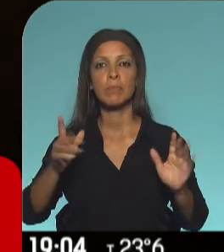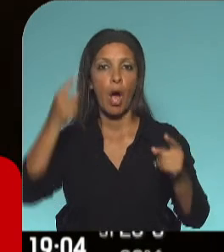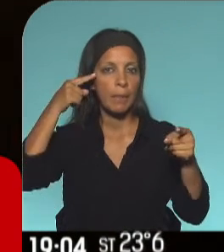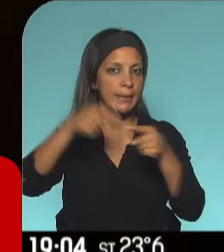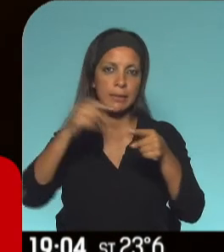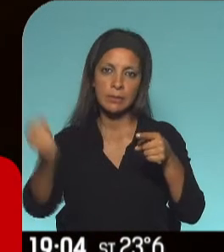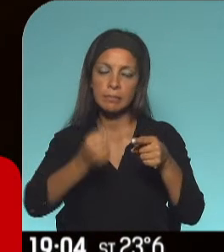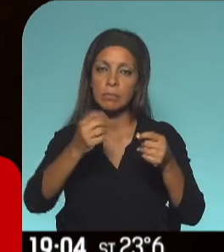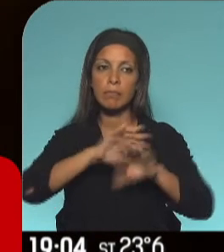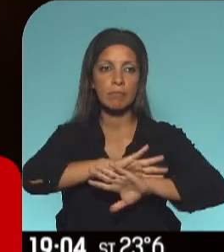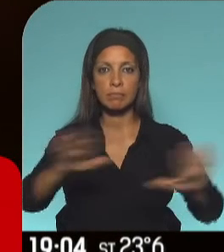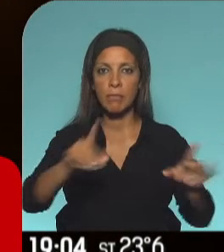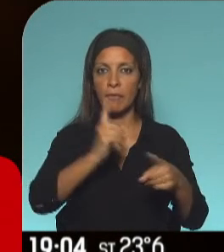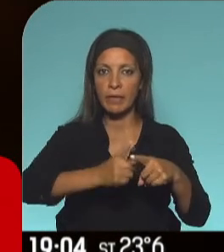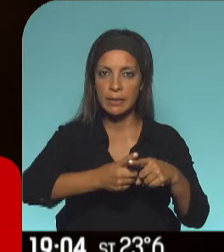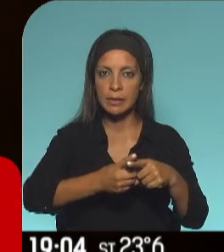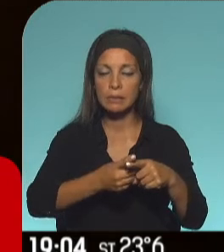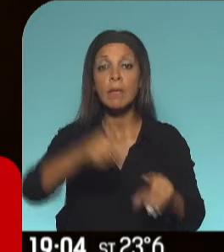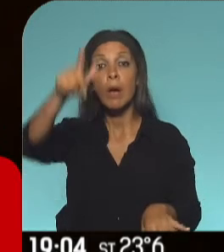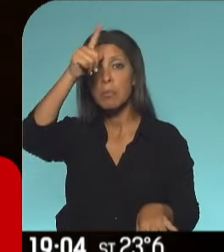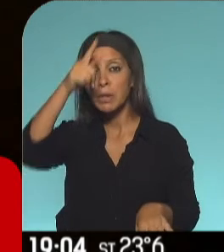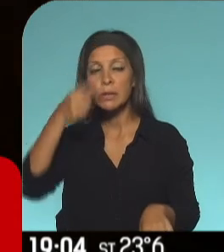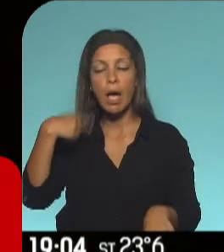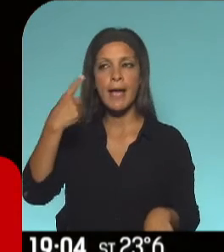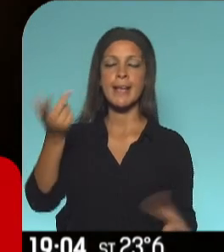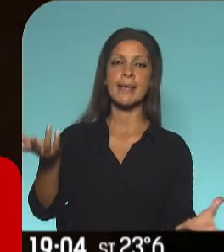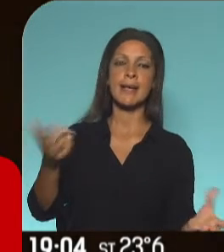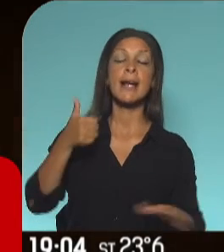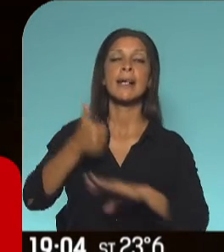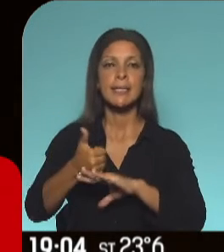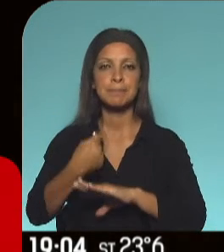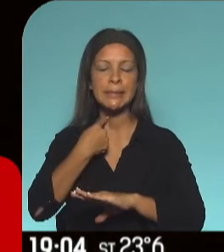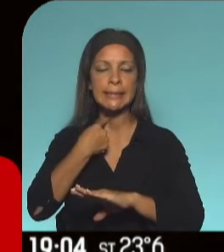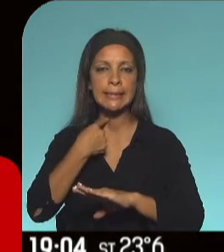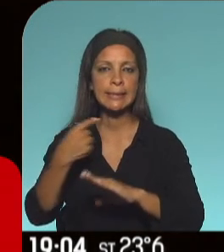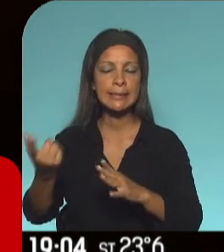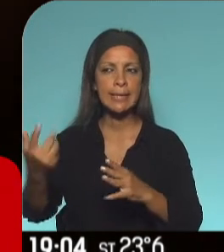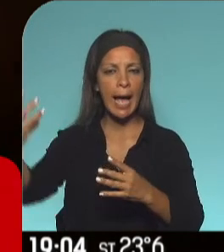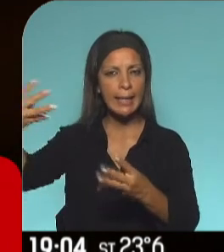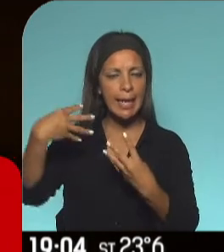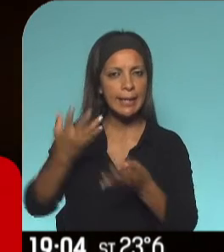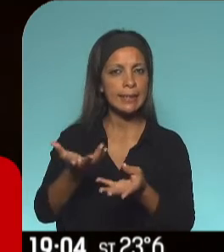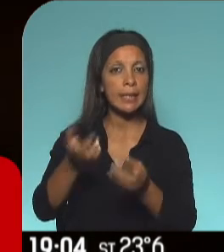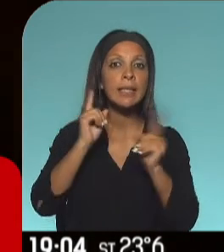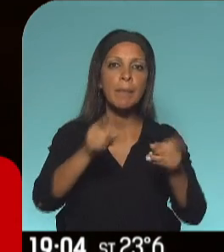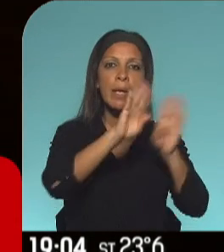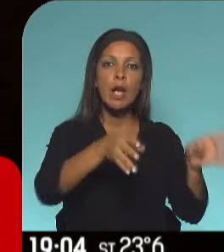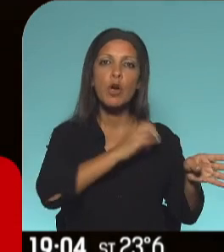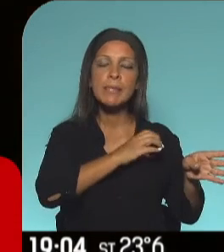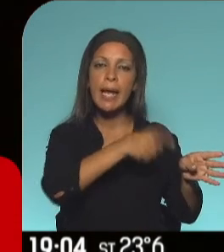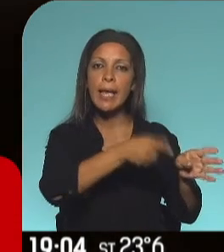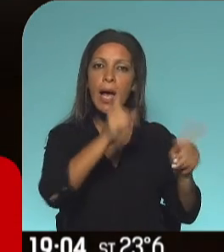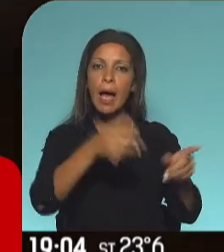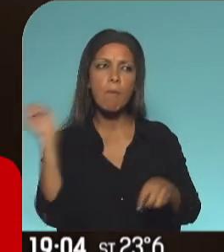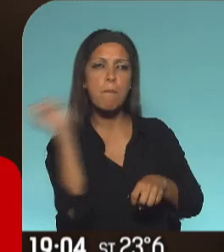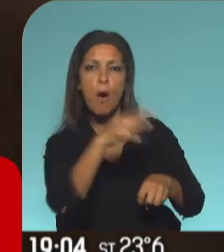Claro, mientras entendieron los policías que era una emboscada y fueron atacados a piedrazos, también era atacada la comisaría de la zona, donde había